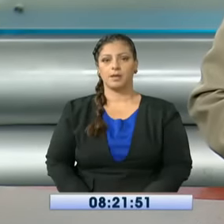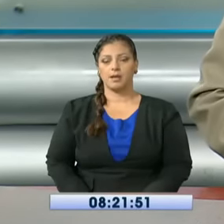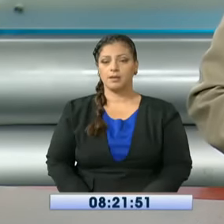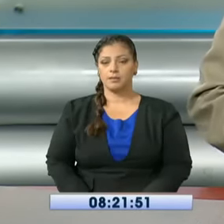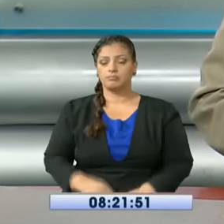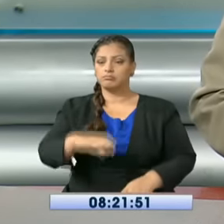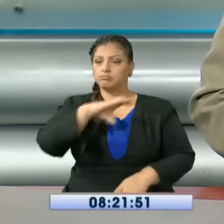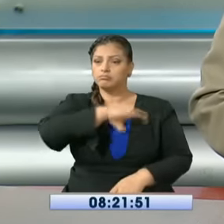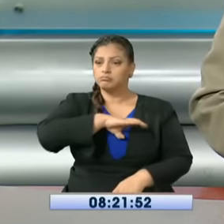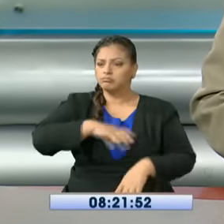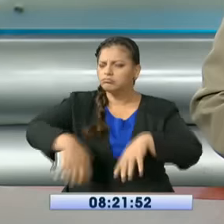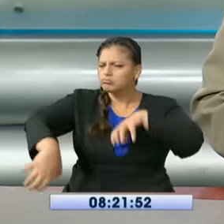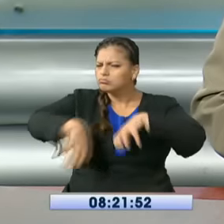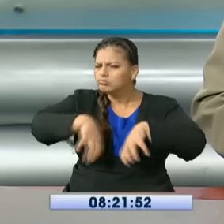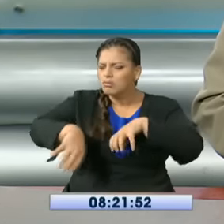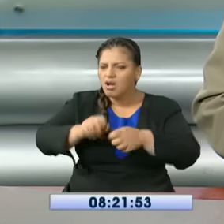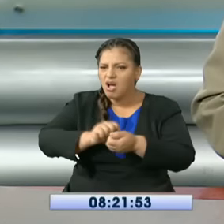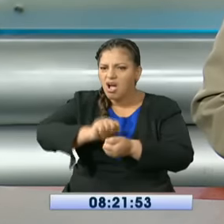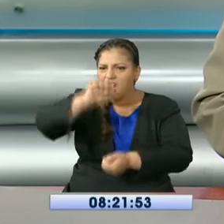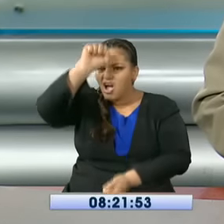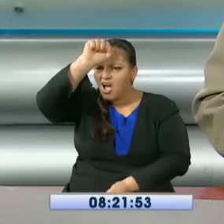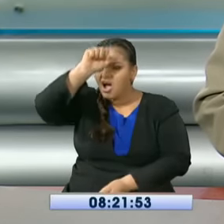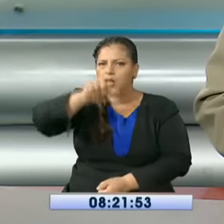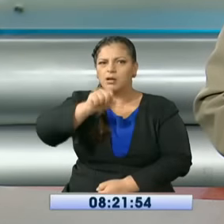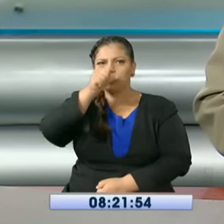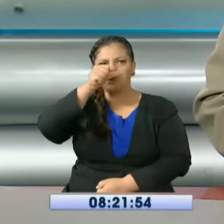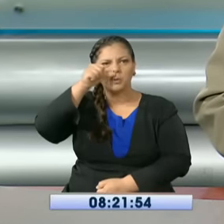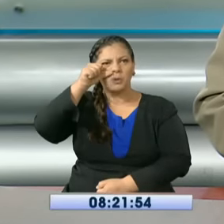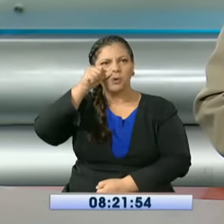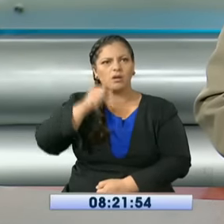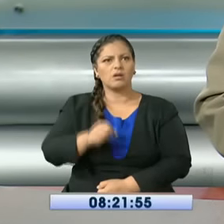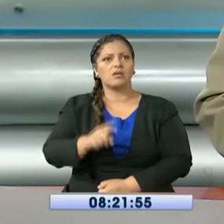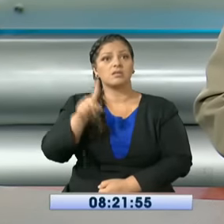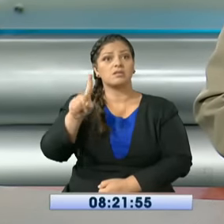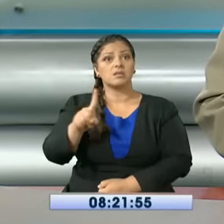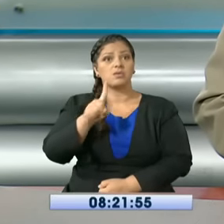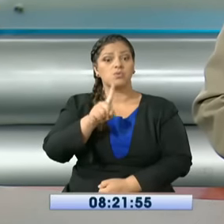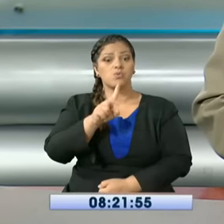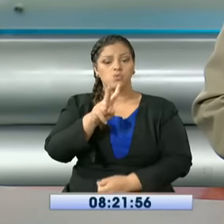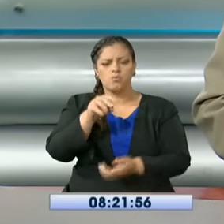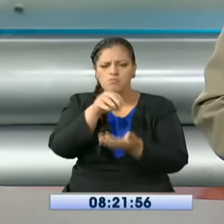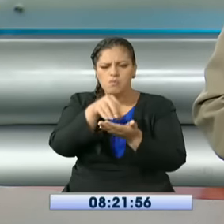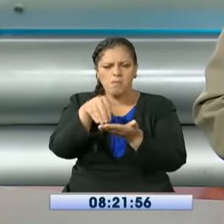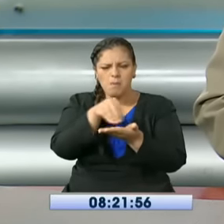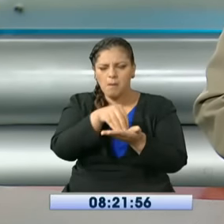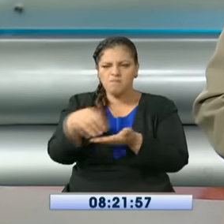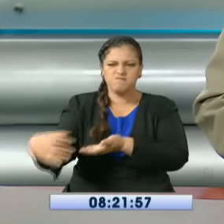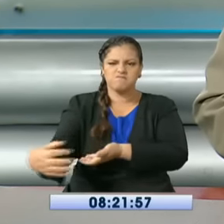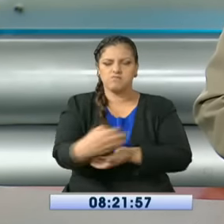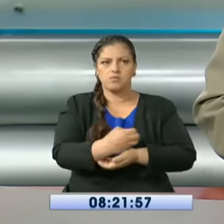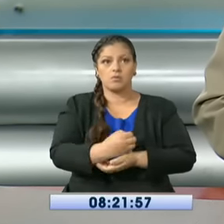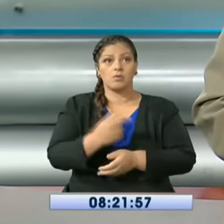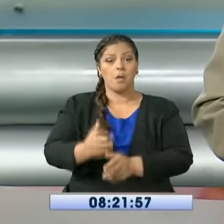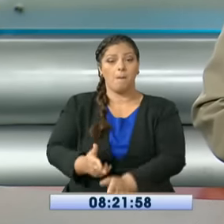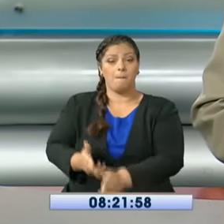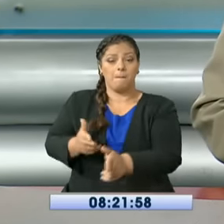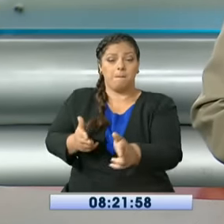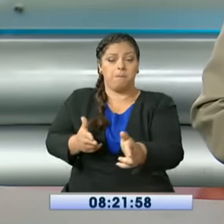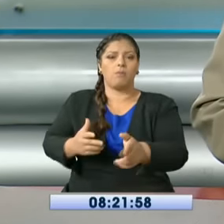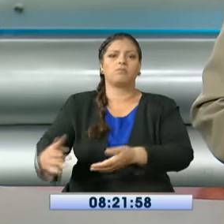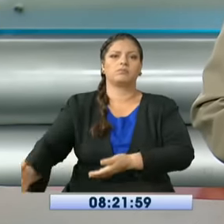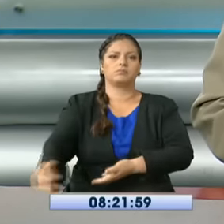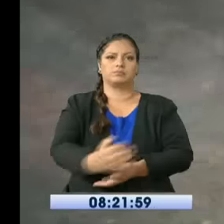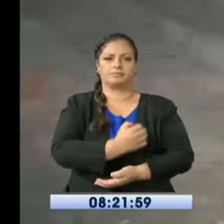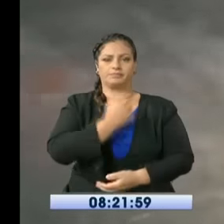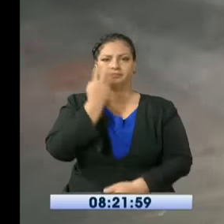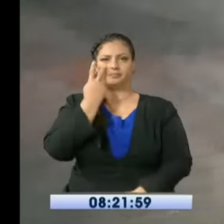constan cientos de dosis de alcaloide e incluso una subametralladora. Veamos.